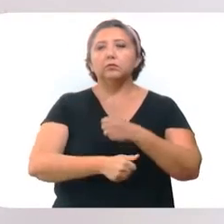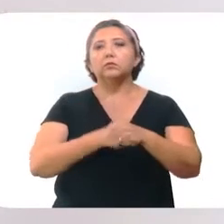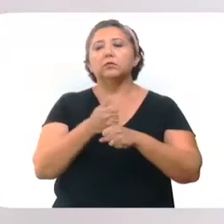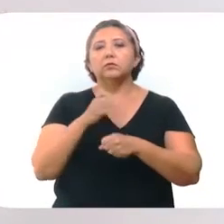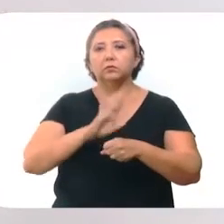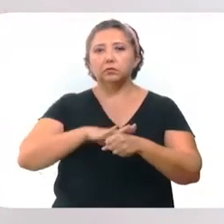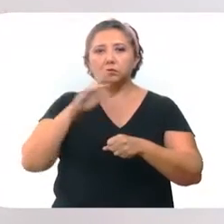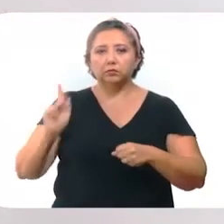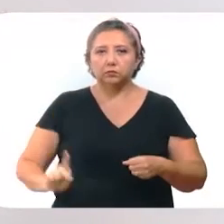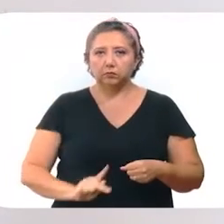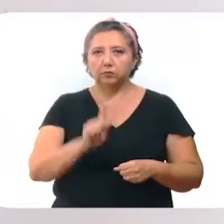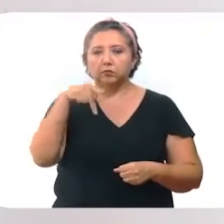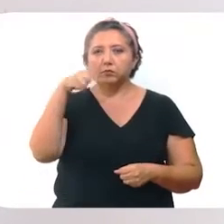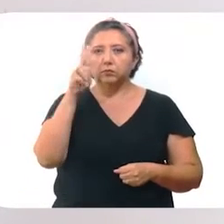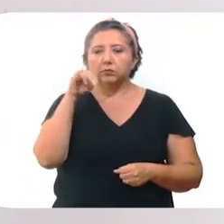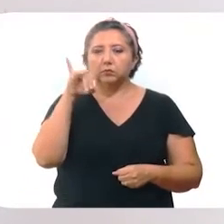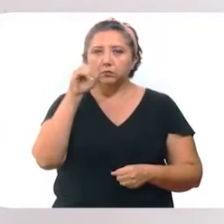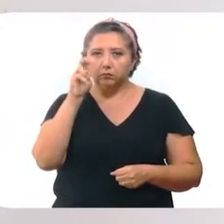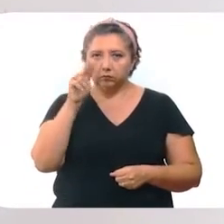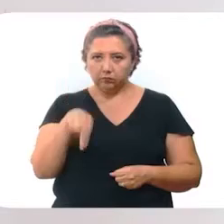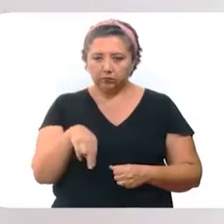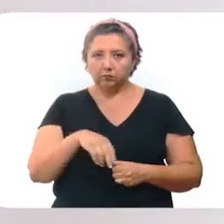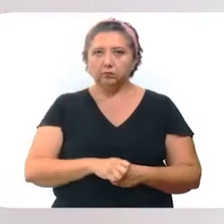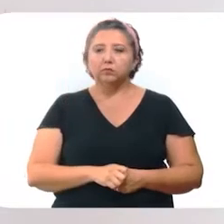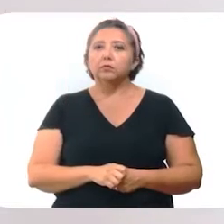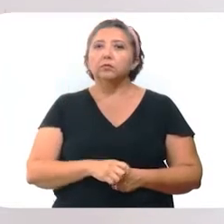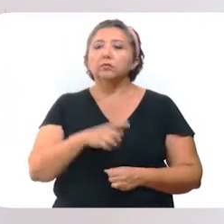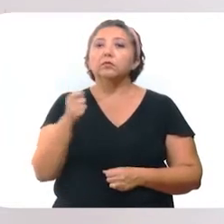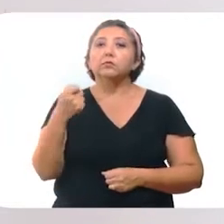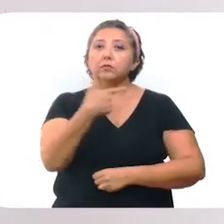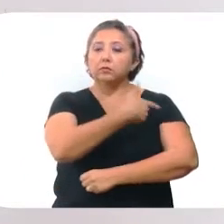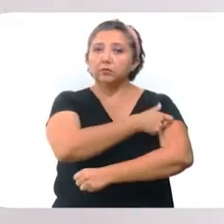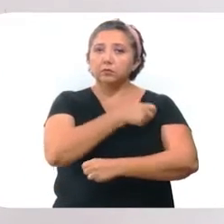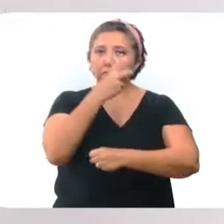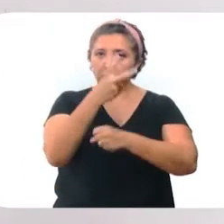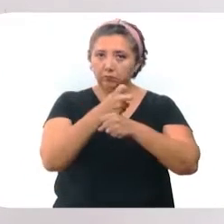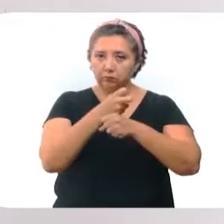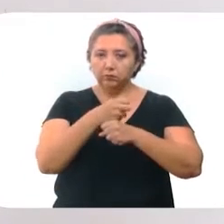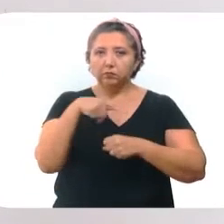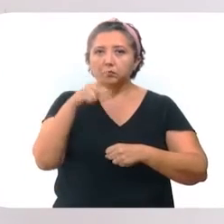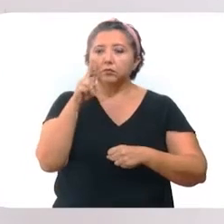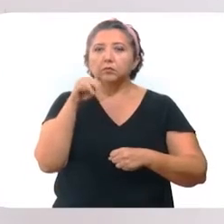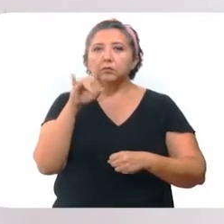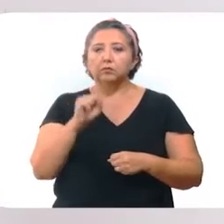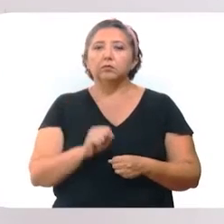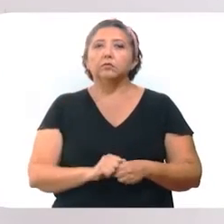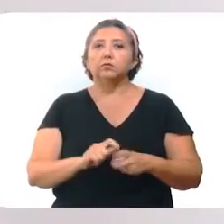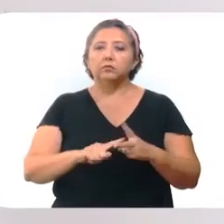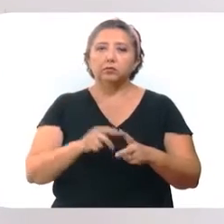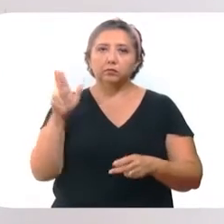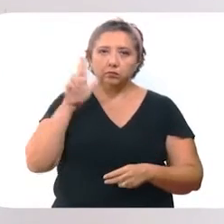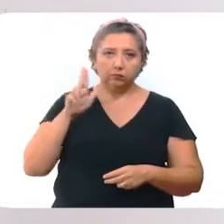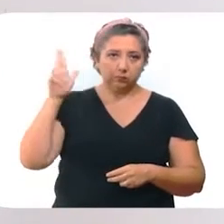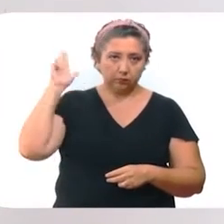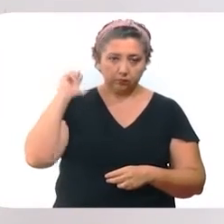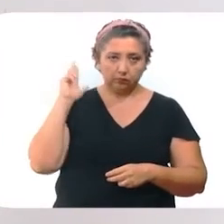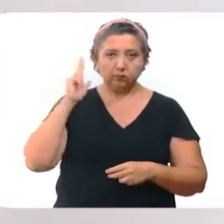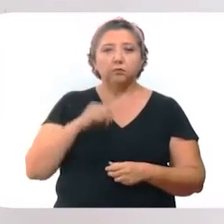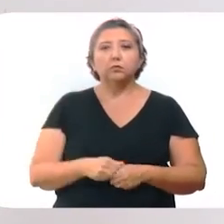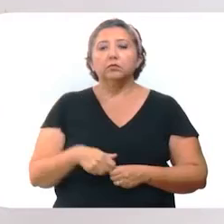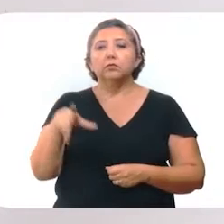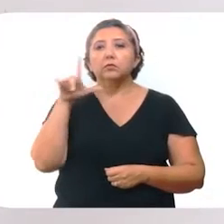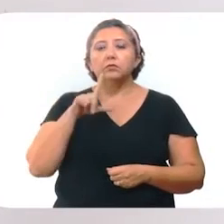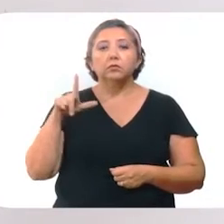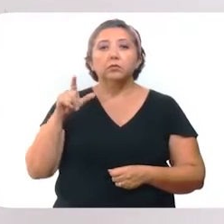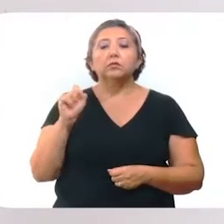años y más en el municipio de Canacín. La jornada de vacunación de segundas dosis en Canacín comenzó el martes pasado. El